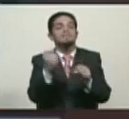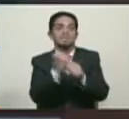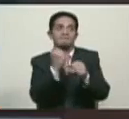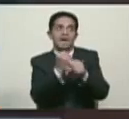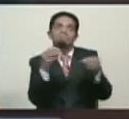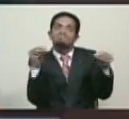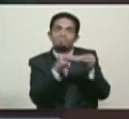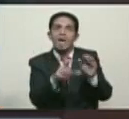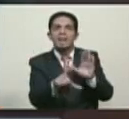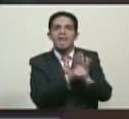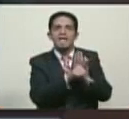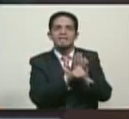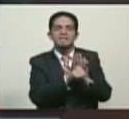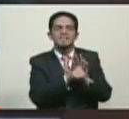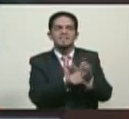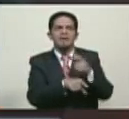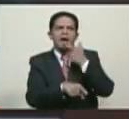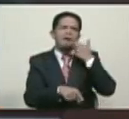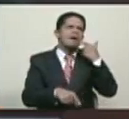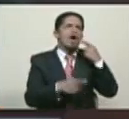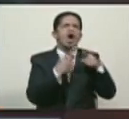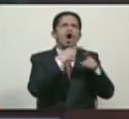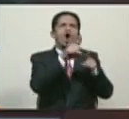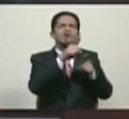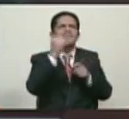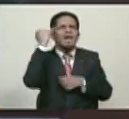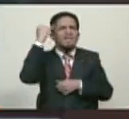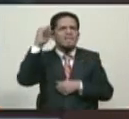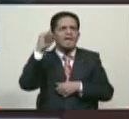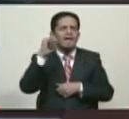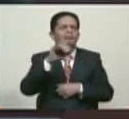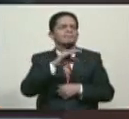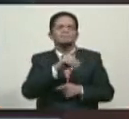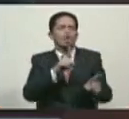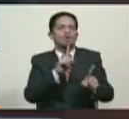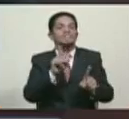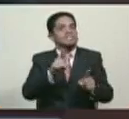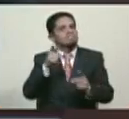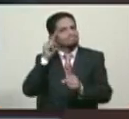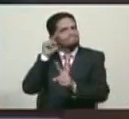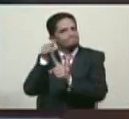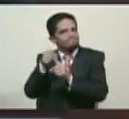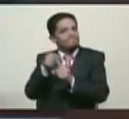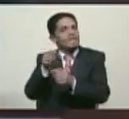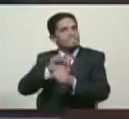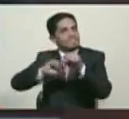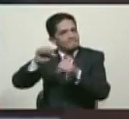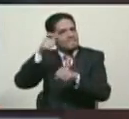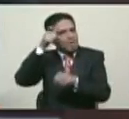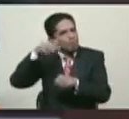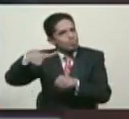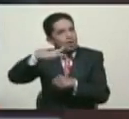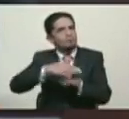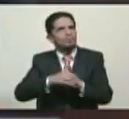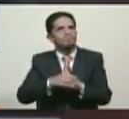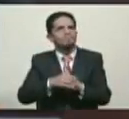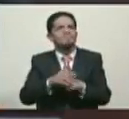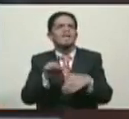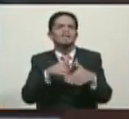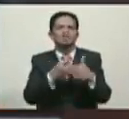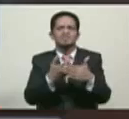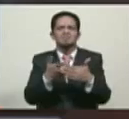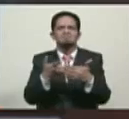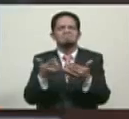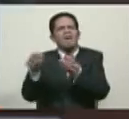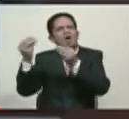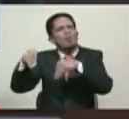se venden por prerrogativas que solo son del pueblo y para el pueblo. Por eso, si de amnistía hablamos, la